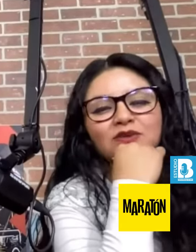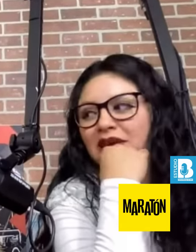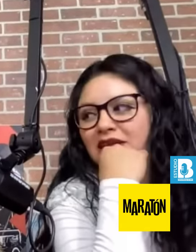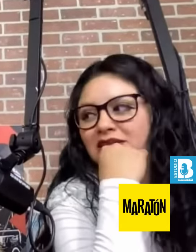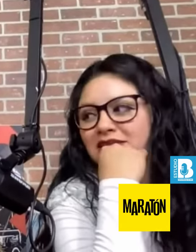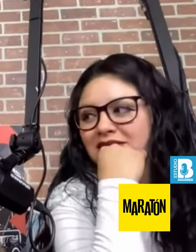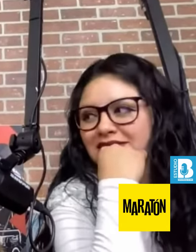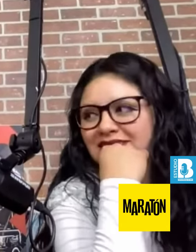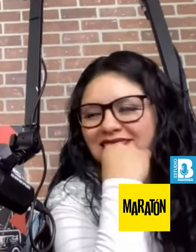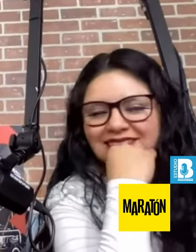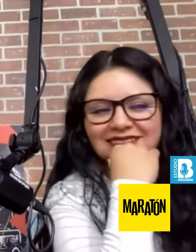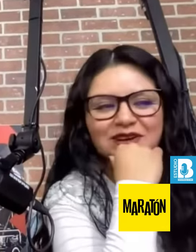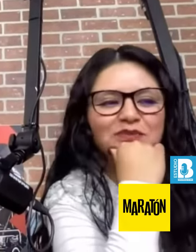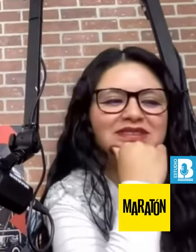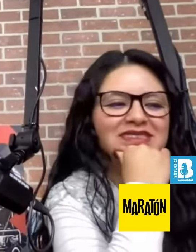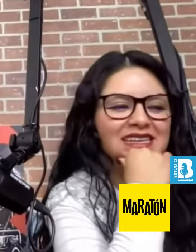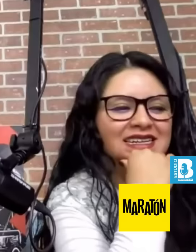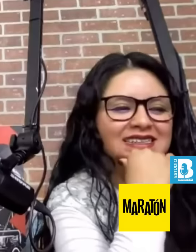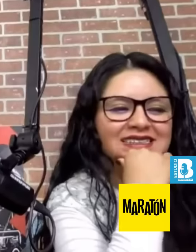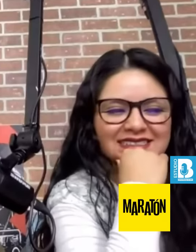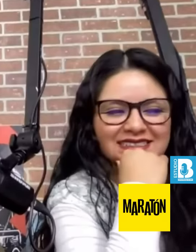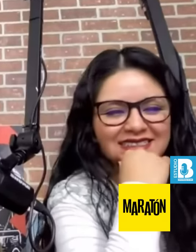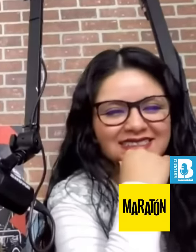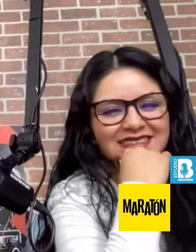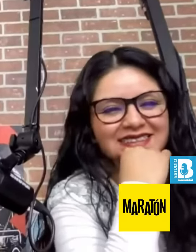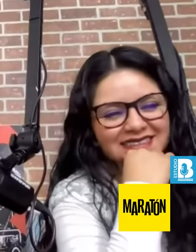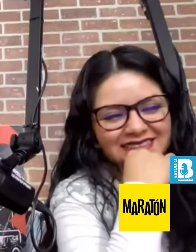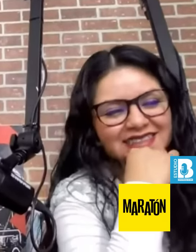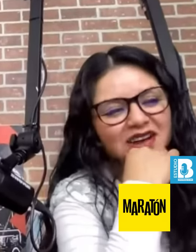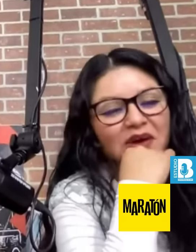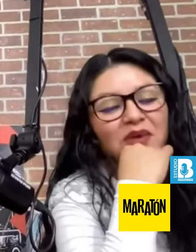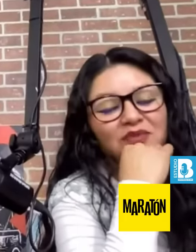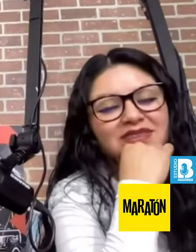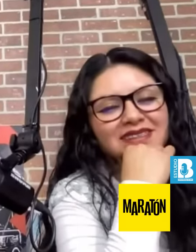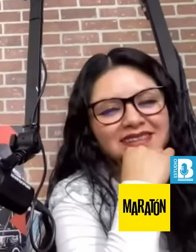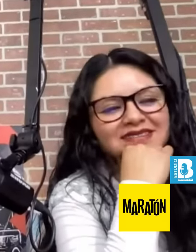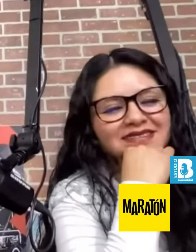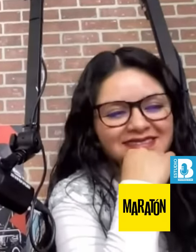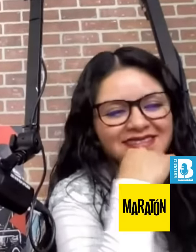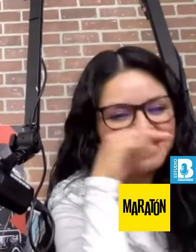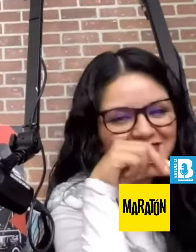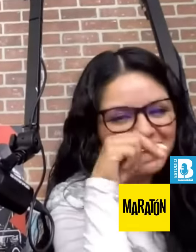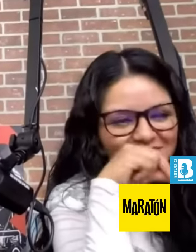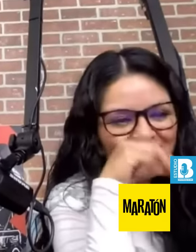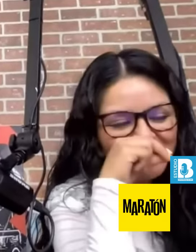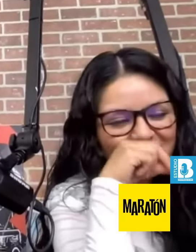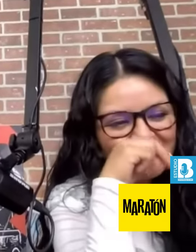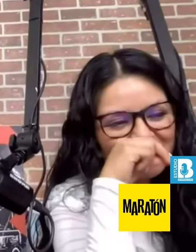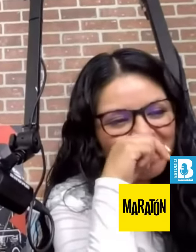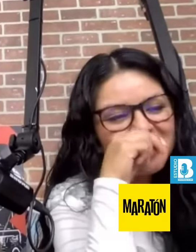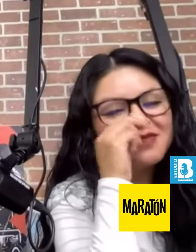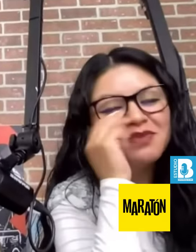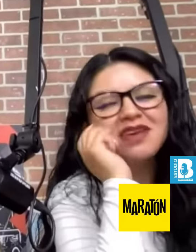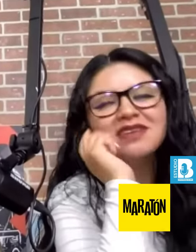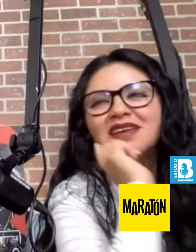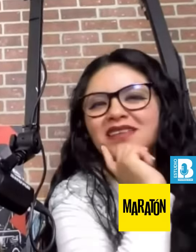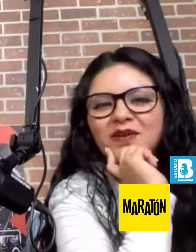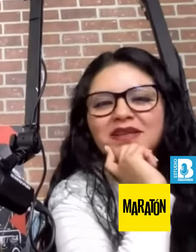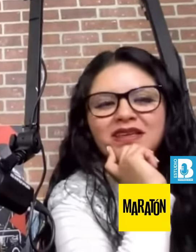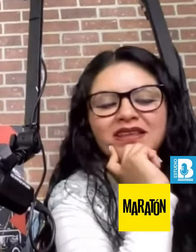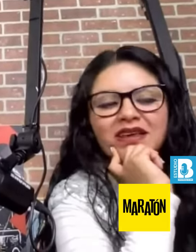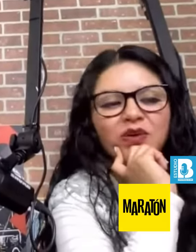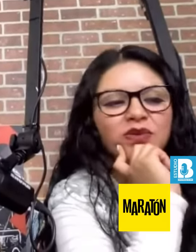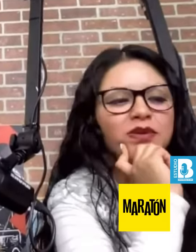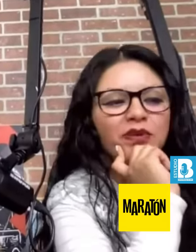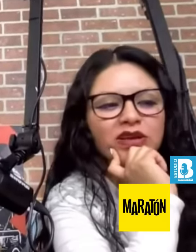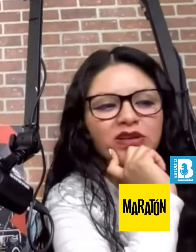Se me olvidaron tus semillas el piste por eso está chiquita porque piste y si me decan